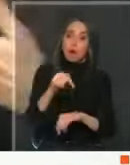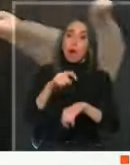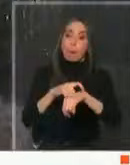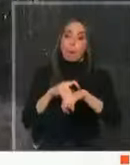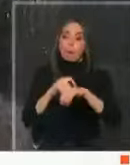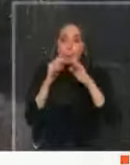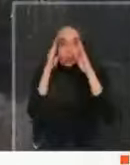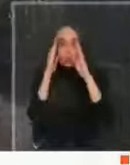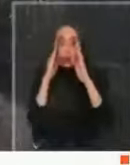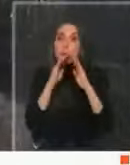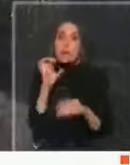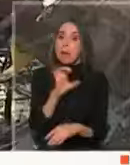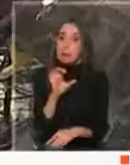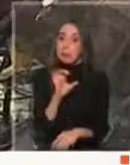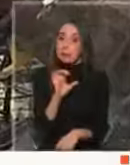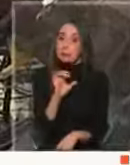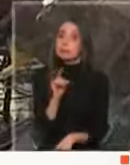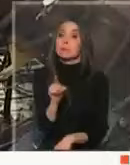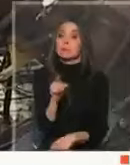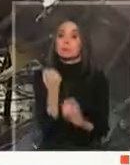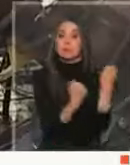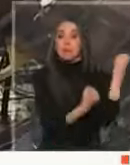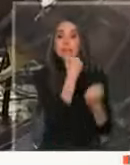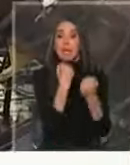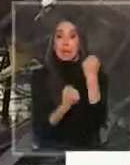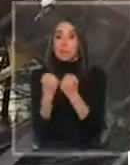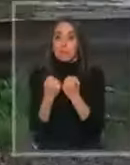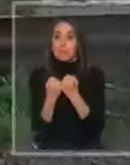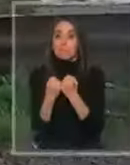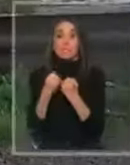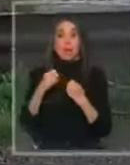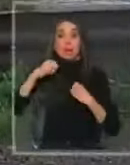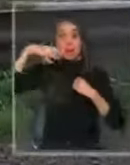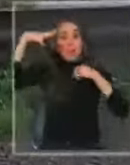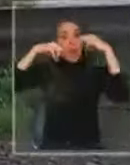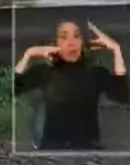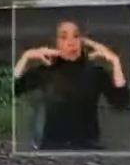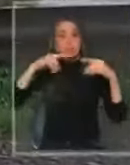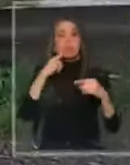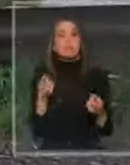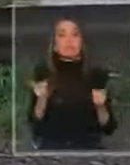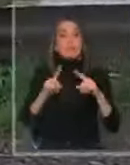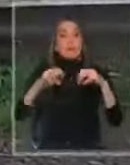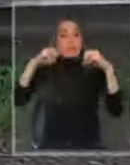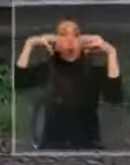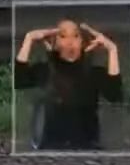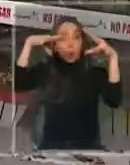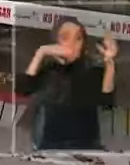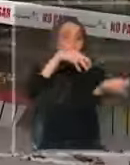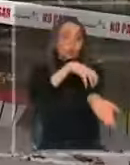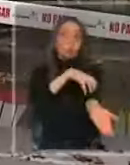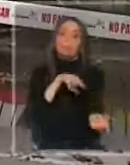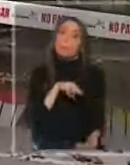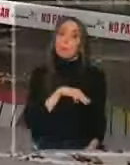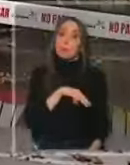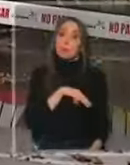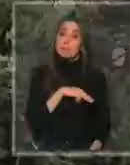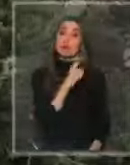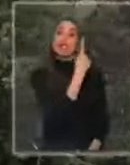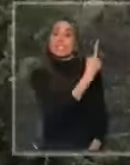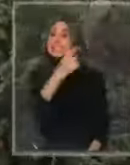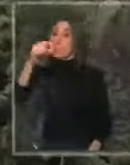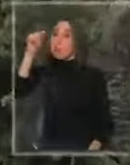la emergencia. Lo concreto es que las empresas de distribución estiman que repondrán la luz en la región metropolitana en un